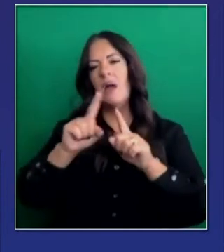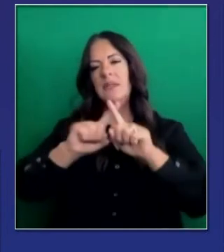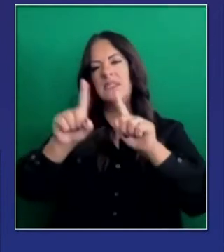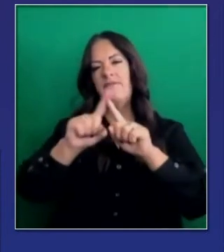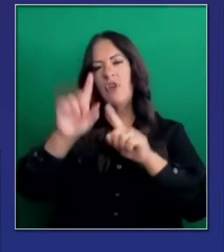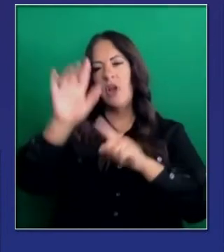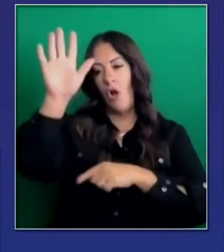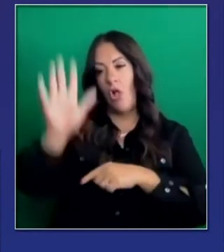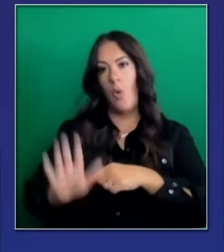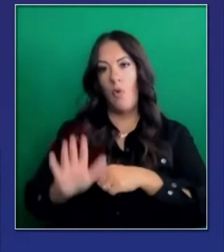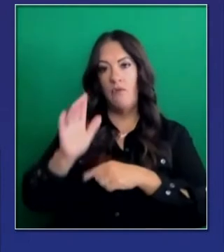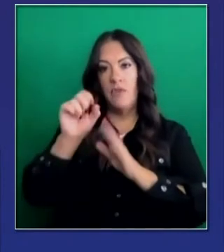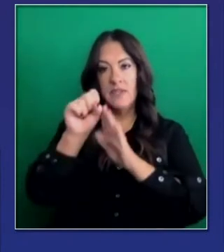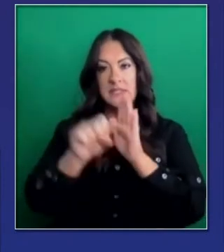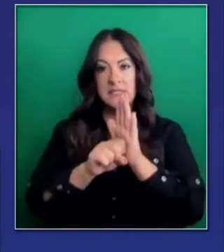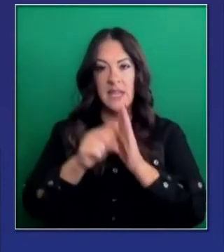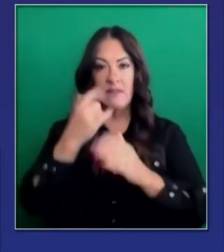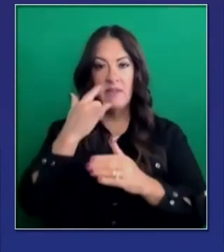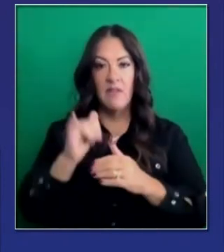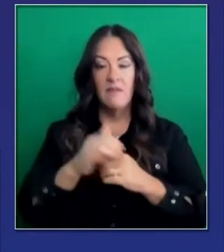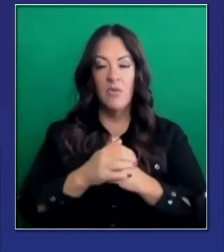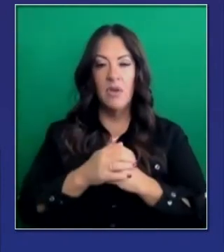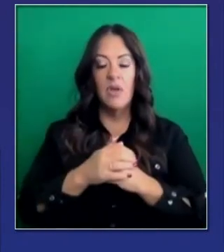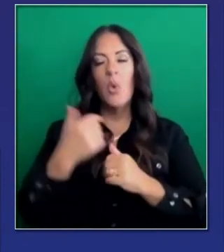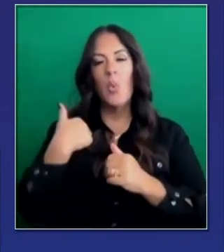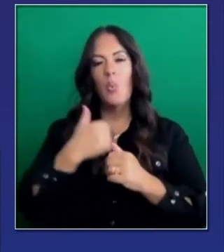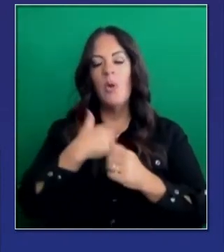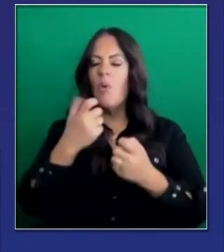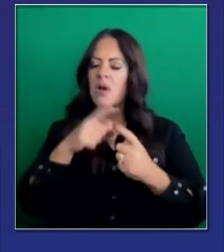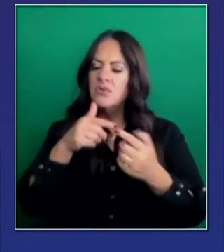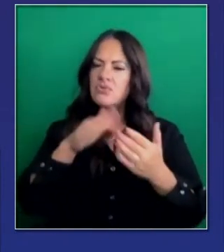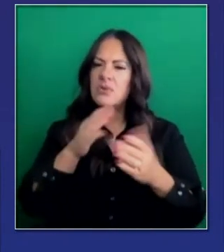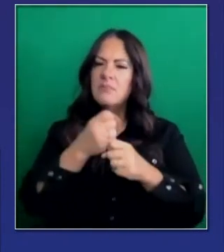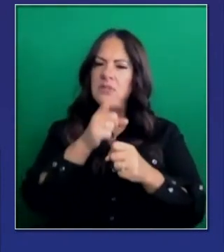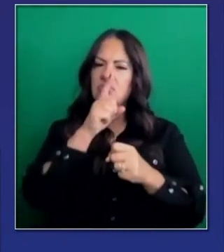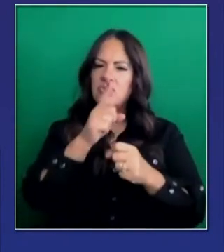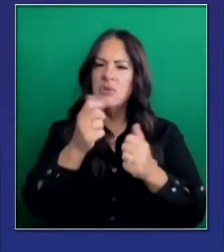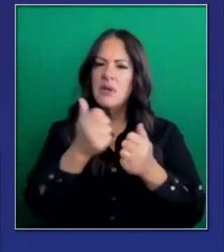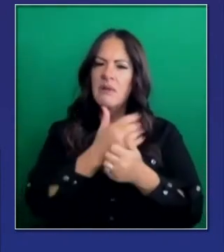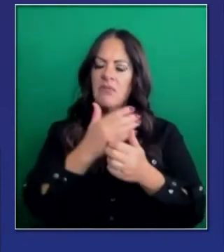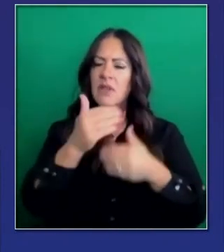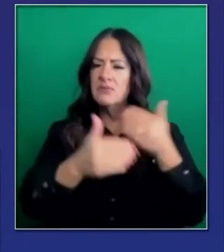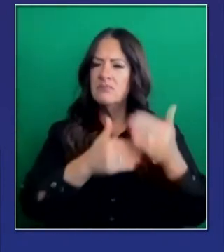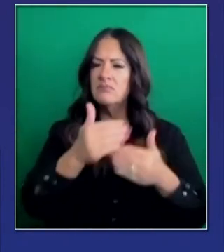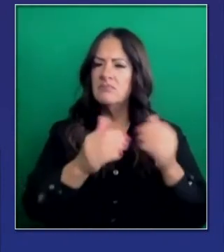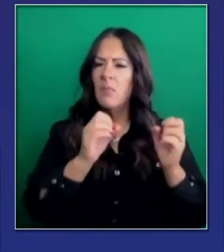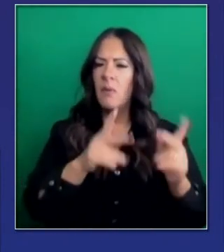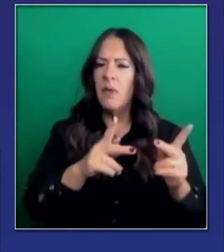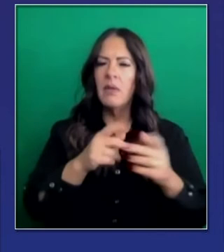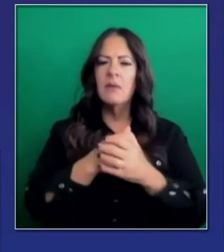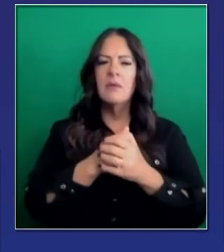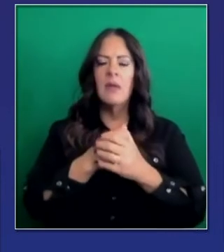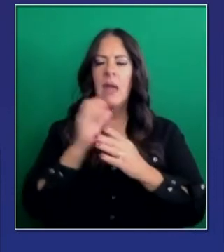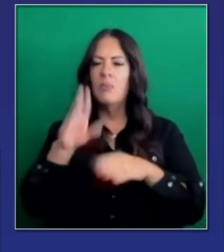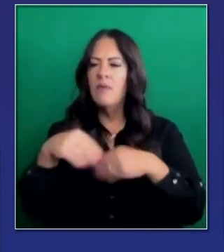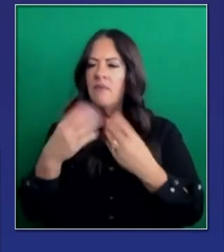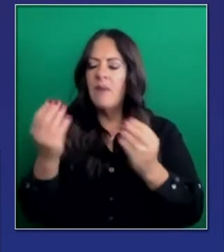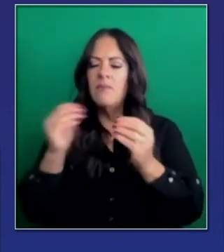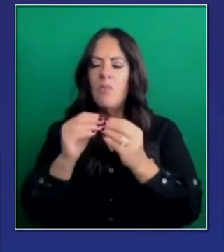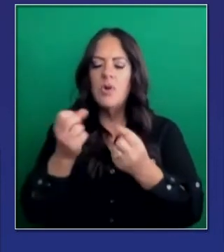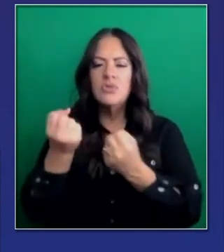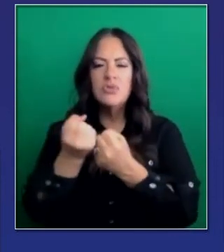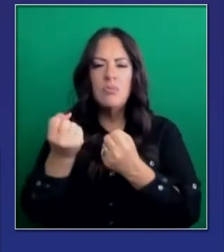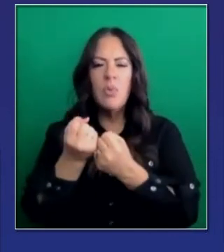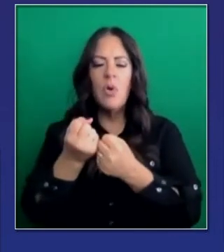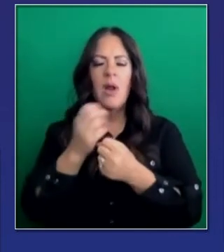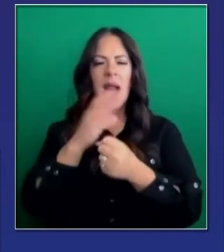solamente aquí sino que en el estado en general queremos dirigirnos a esto eficazmente no solamente con los recursos necesarios